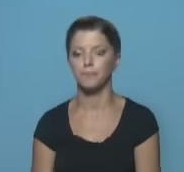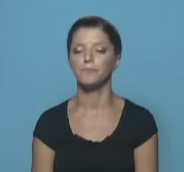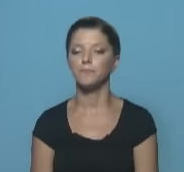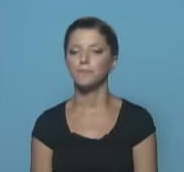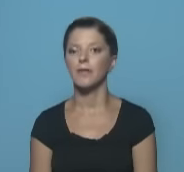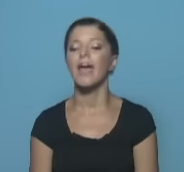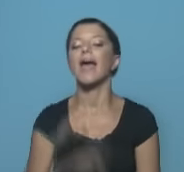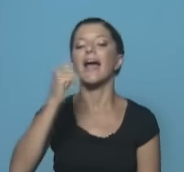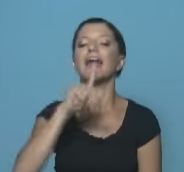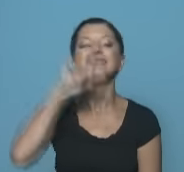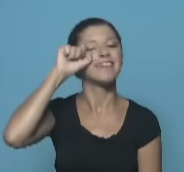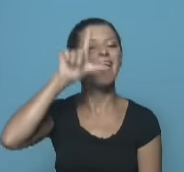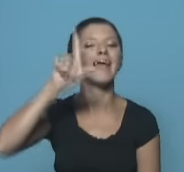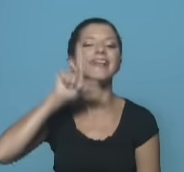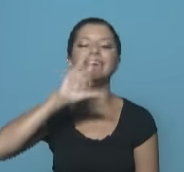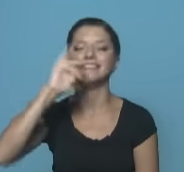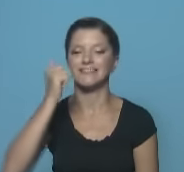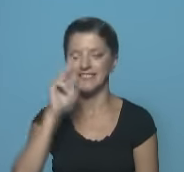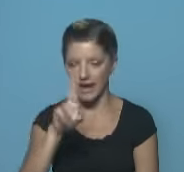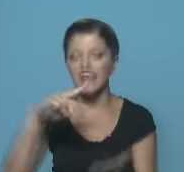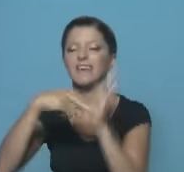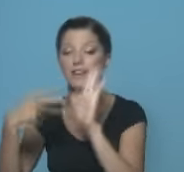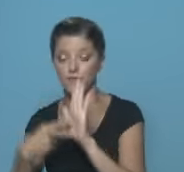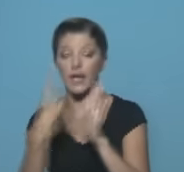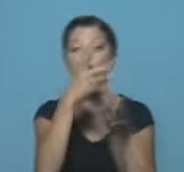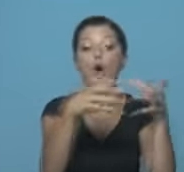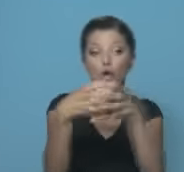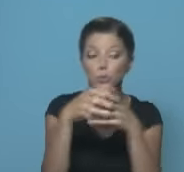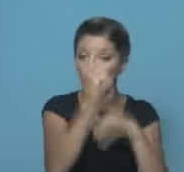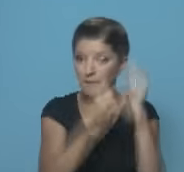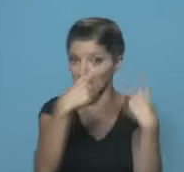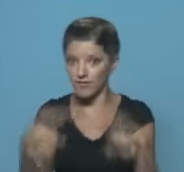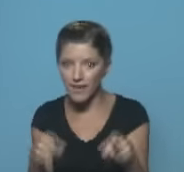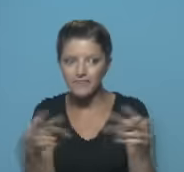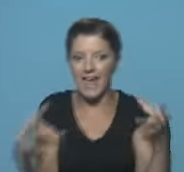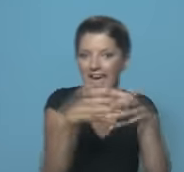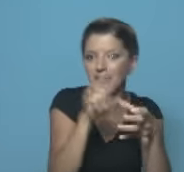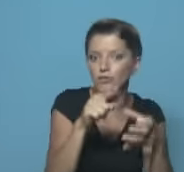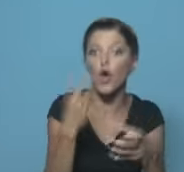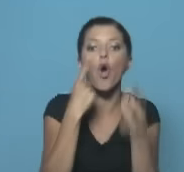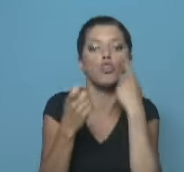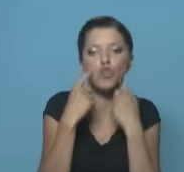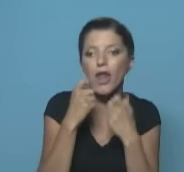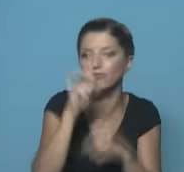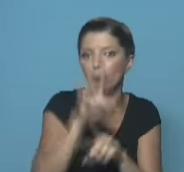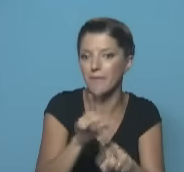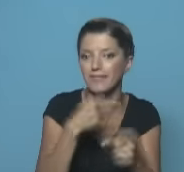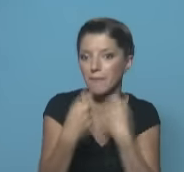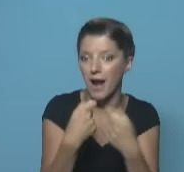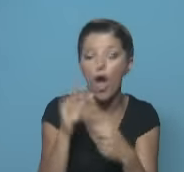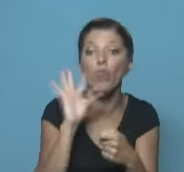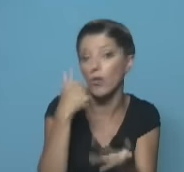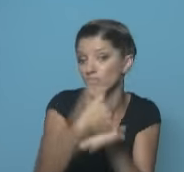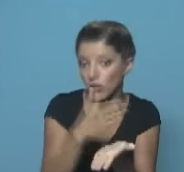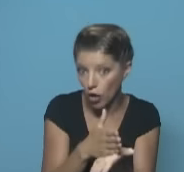es cuando un grupo de empresas toma una posición mayoritaria en un mercado y de esa manera afecta los precios,